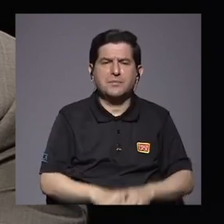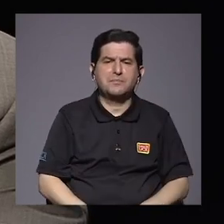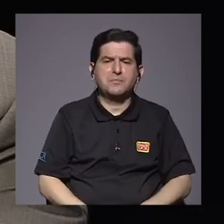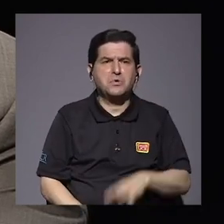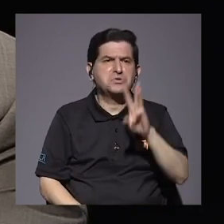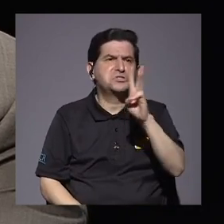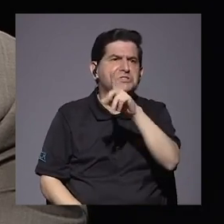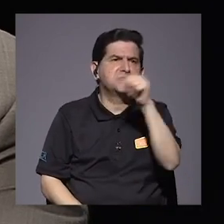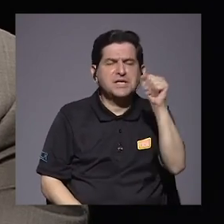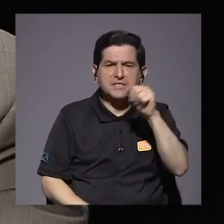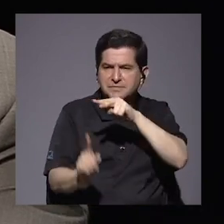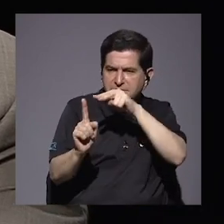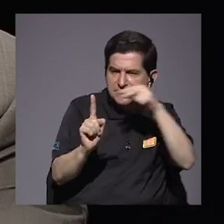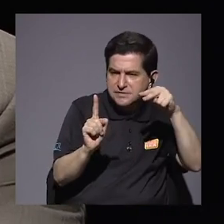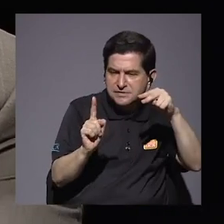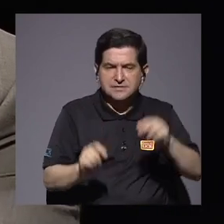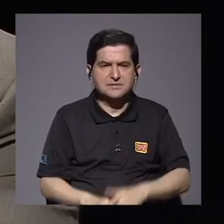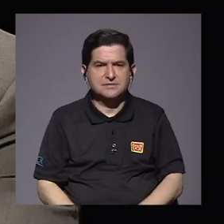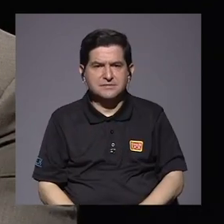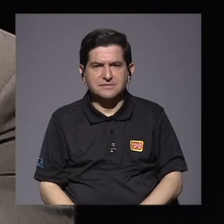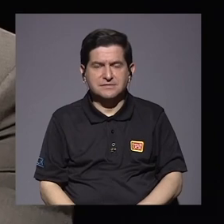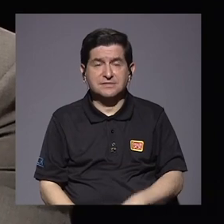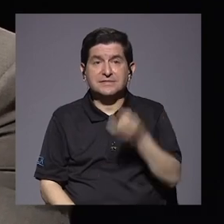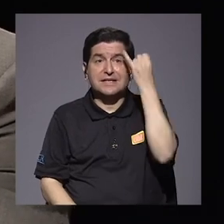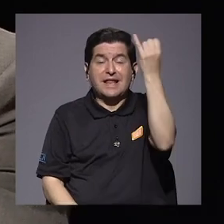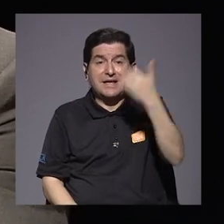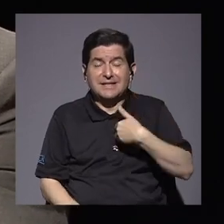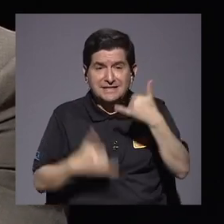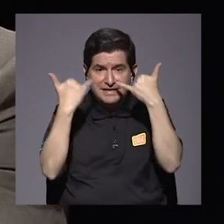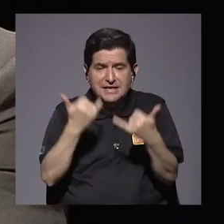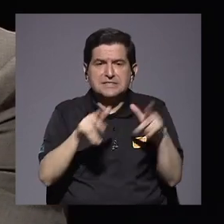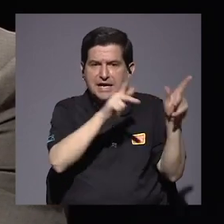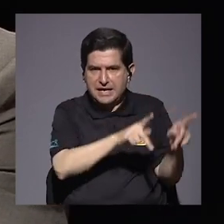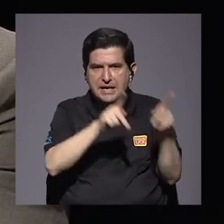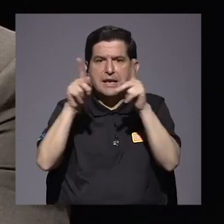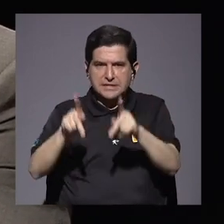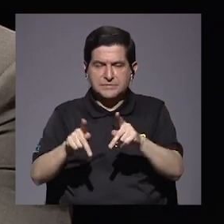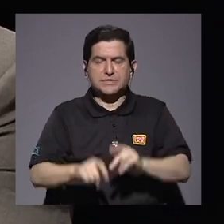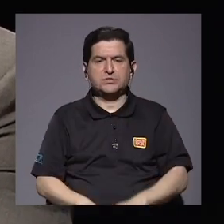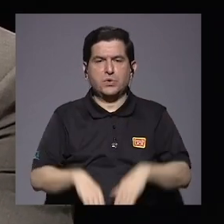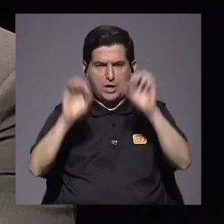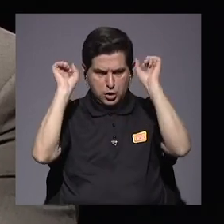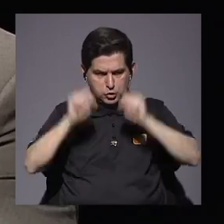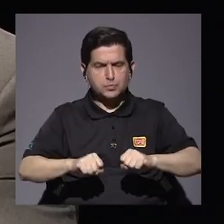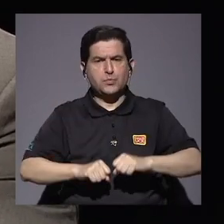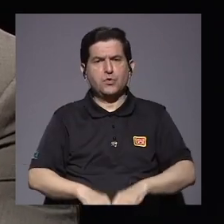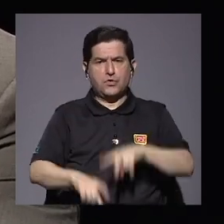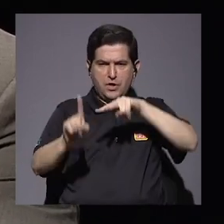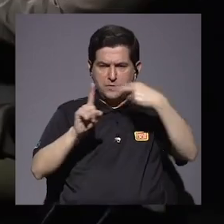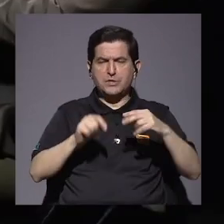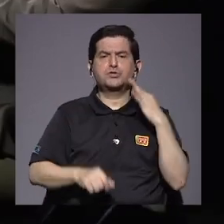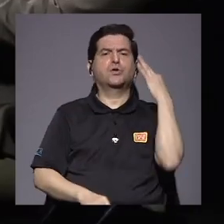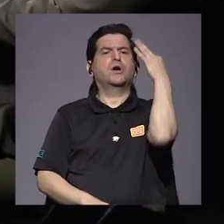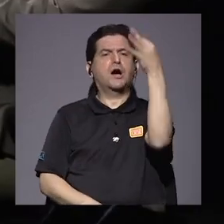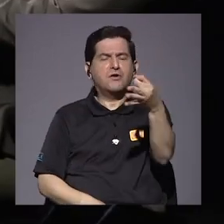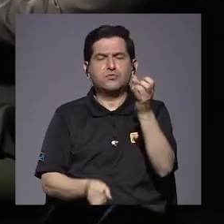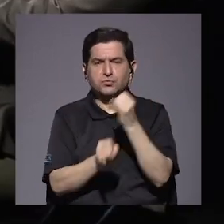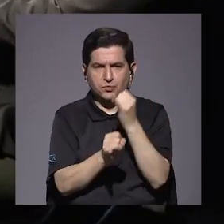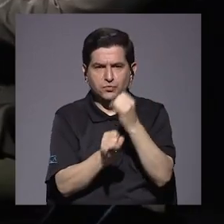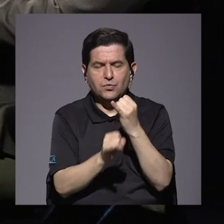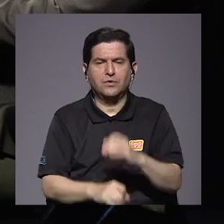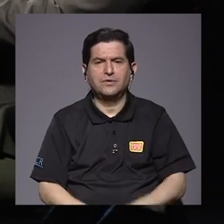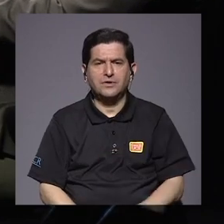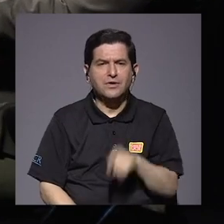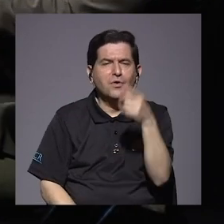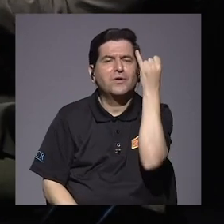a 6 meses. Lo ideal es que podamos tener ya las personas que van a poder darle la visión de largo plazo a la